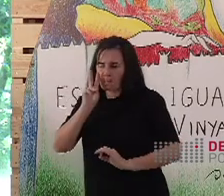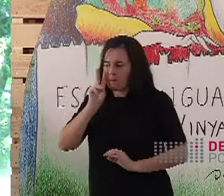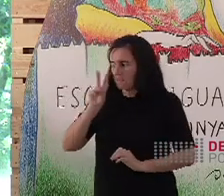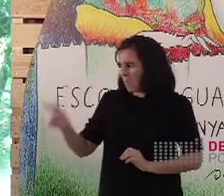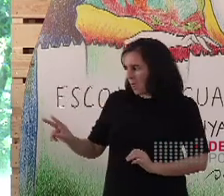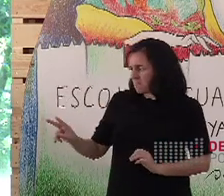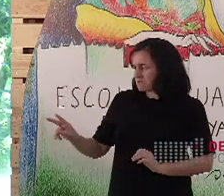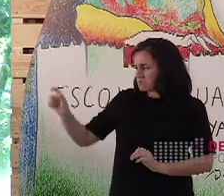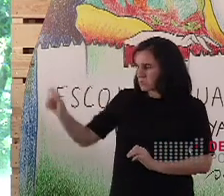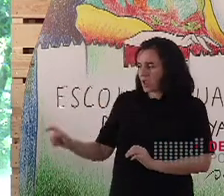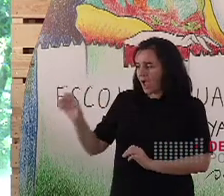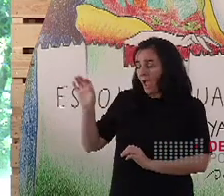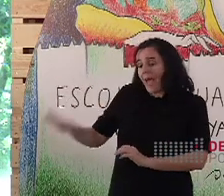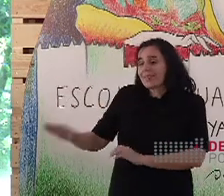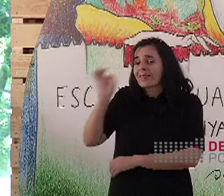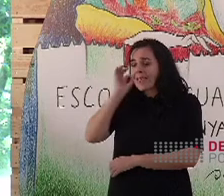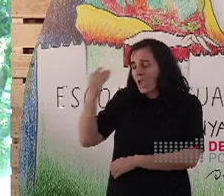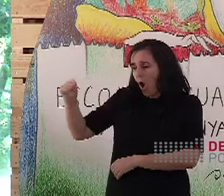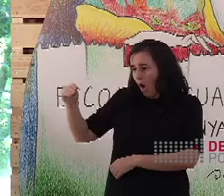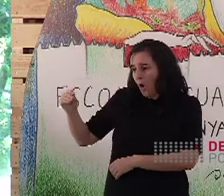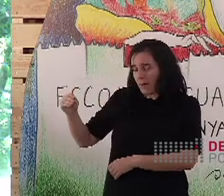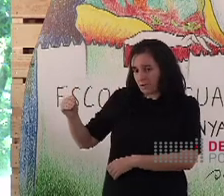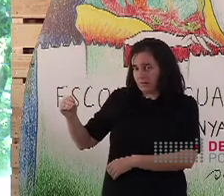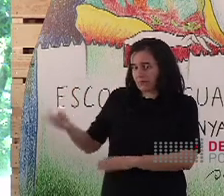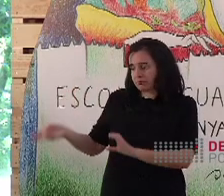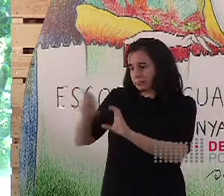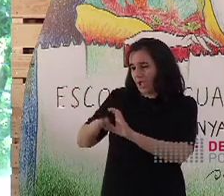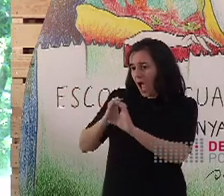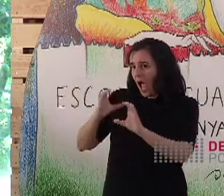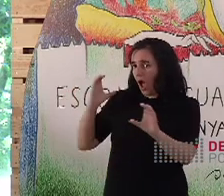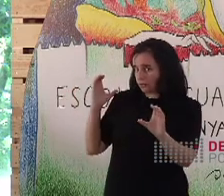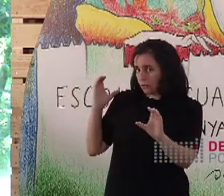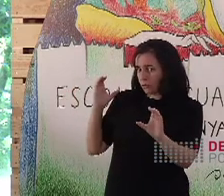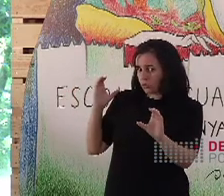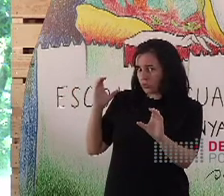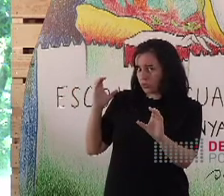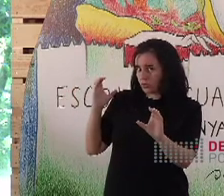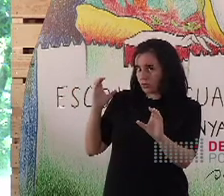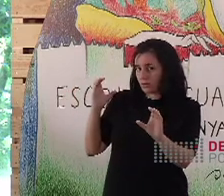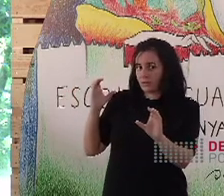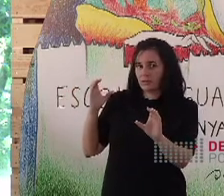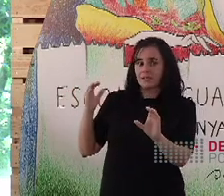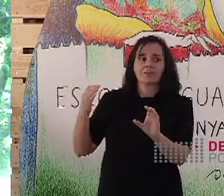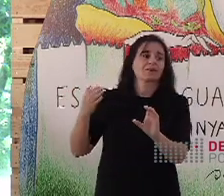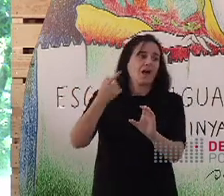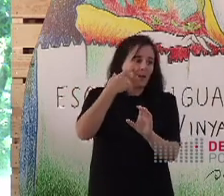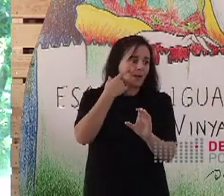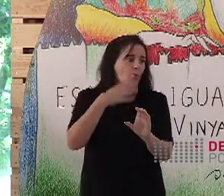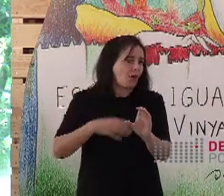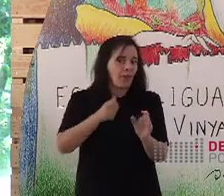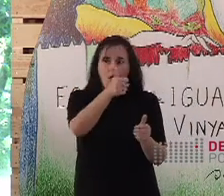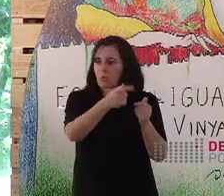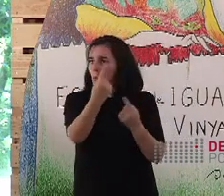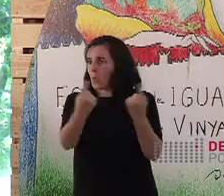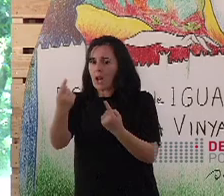que estaba soa, que viaxaba no propio autobús con unha serie de... Por iso que a todos podemos ser detectores,